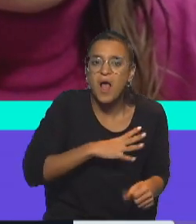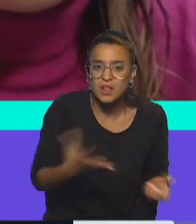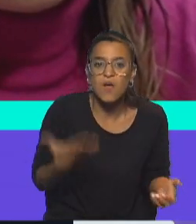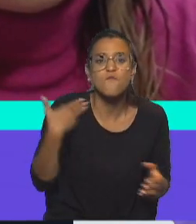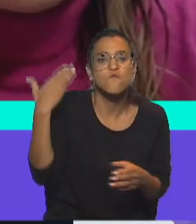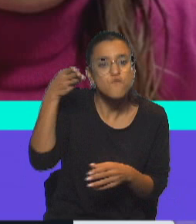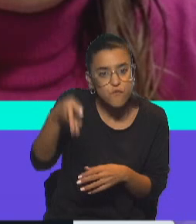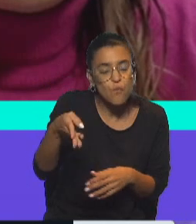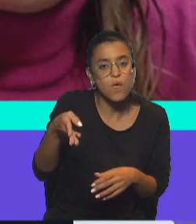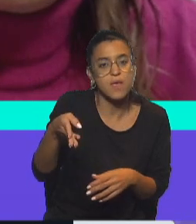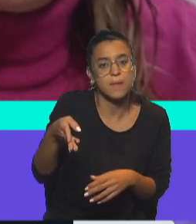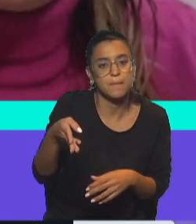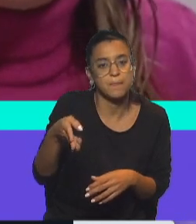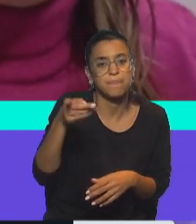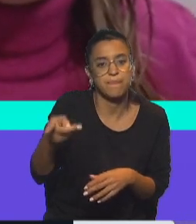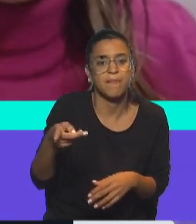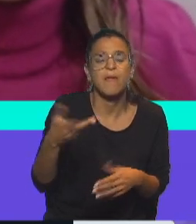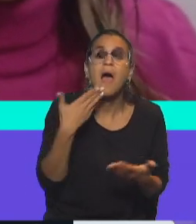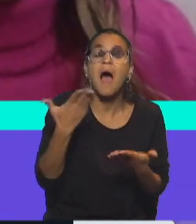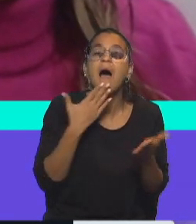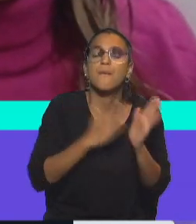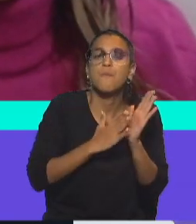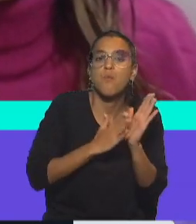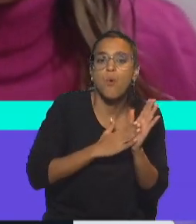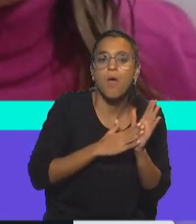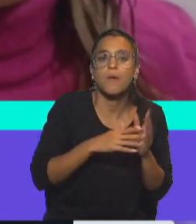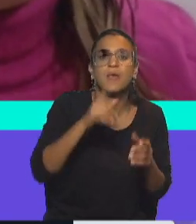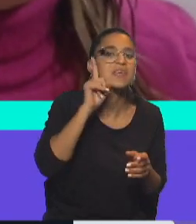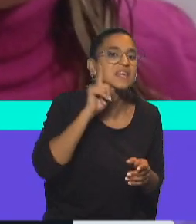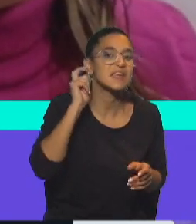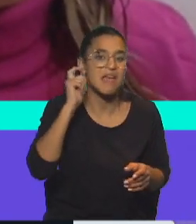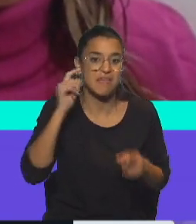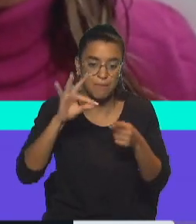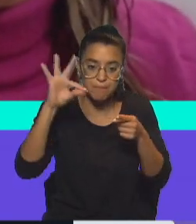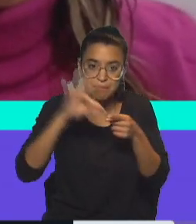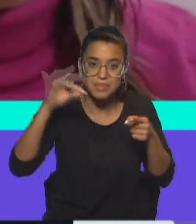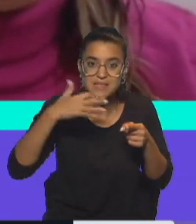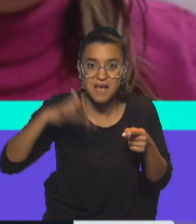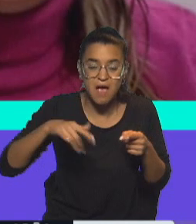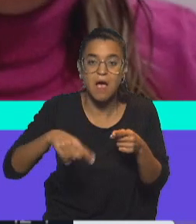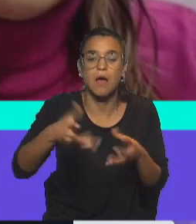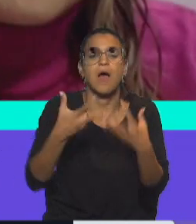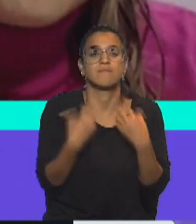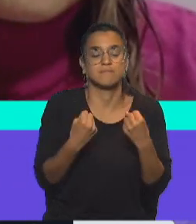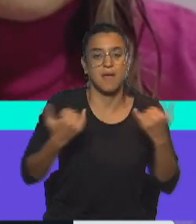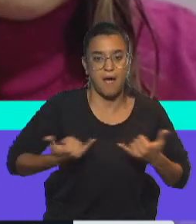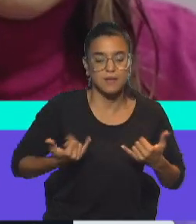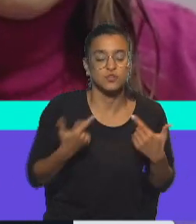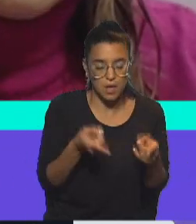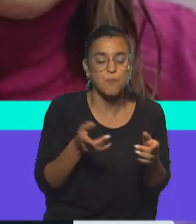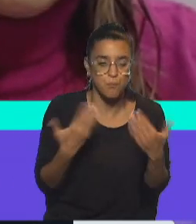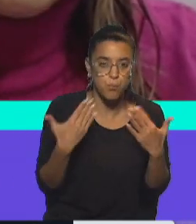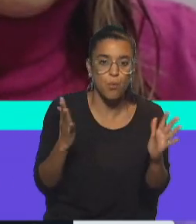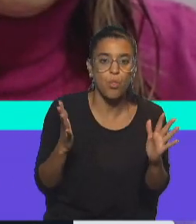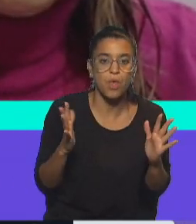Fui y me hice el dosaje de anticuerpos, el famoso IgG, bueno, y salió que tenía anticuerpos, entonces ahí pude